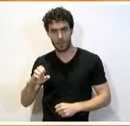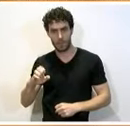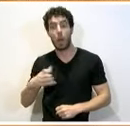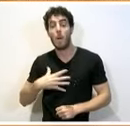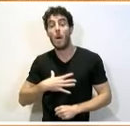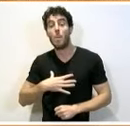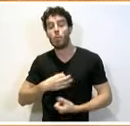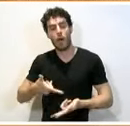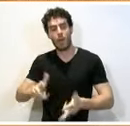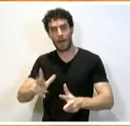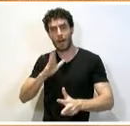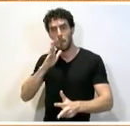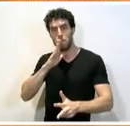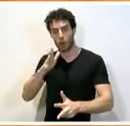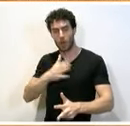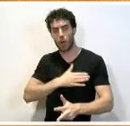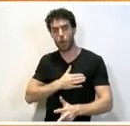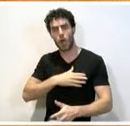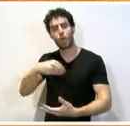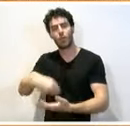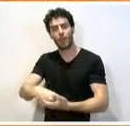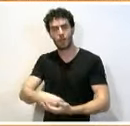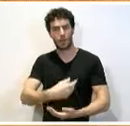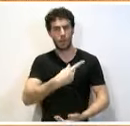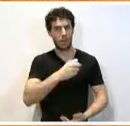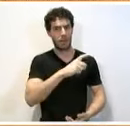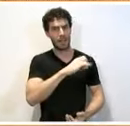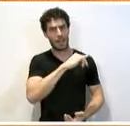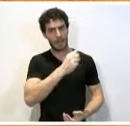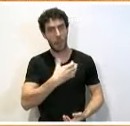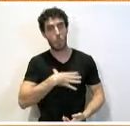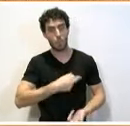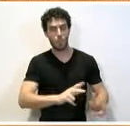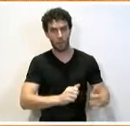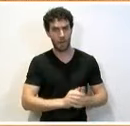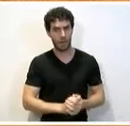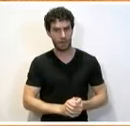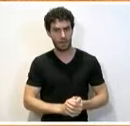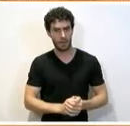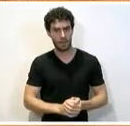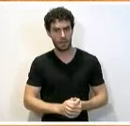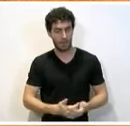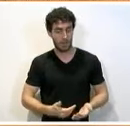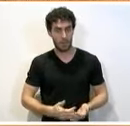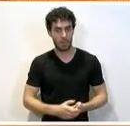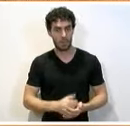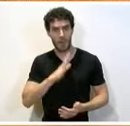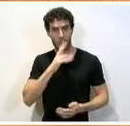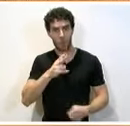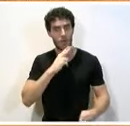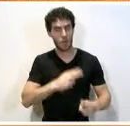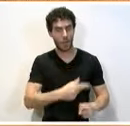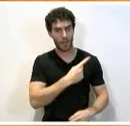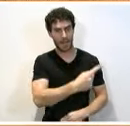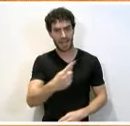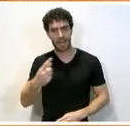Yagüe. Se puede dejar Gallarza y se puede dejar Calvo Sotelo y cambiándoselos al presidente, porque cada nombre cuesta una